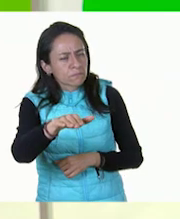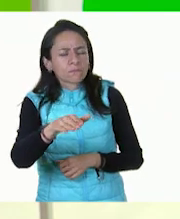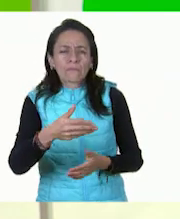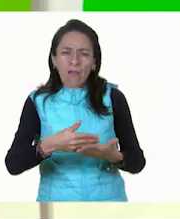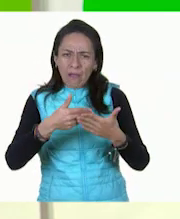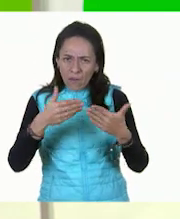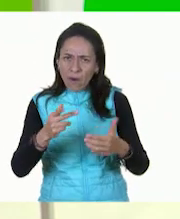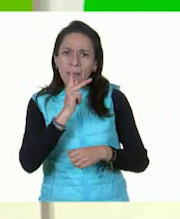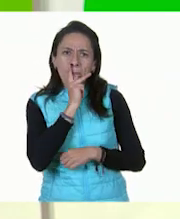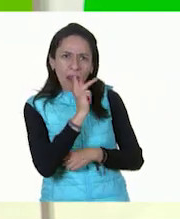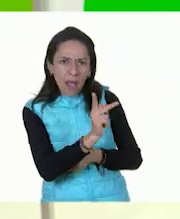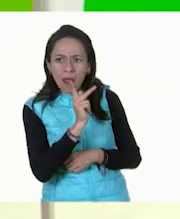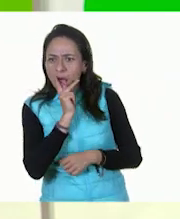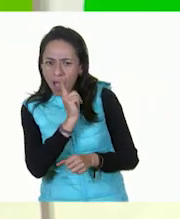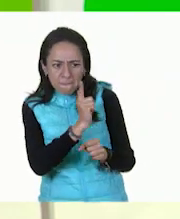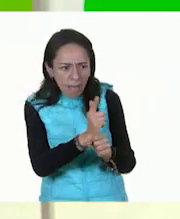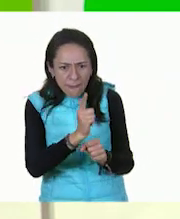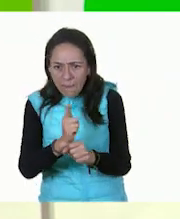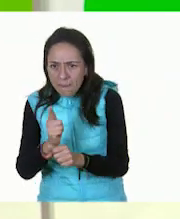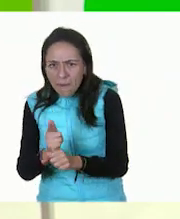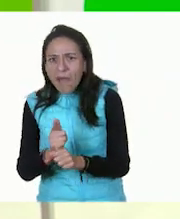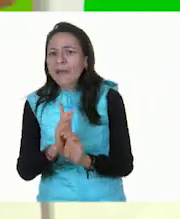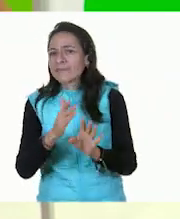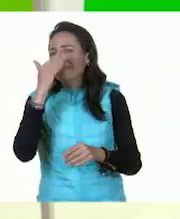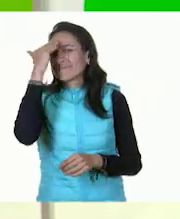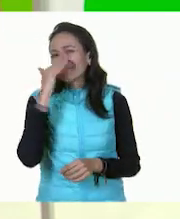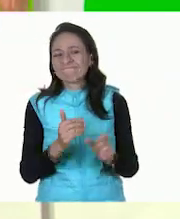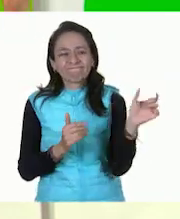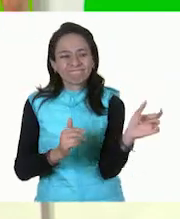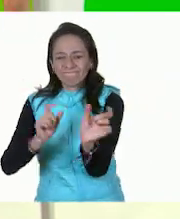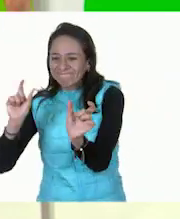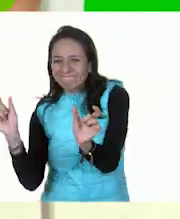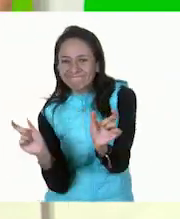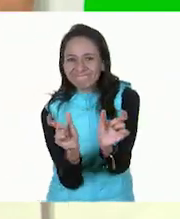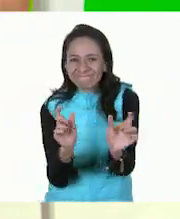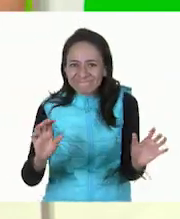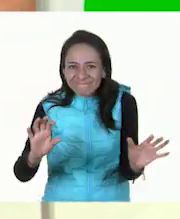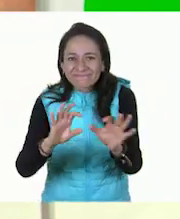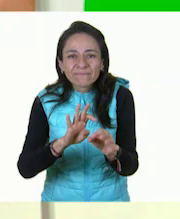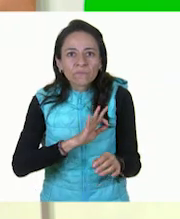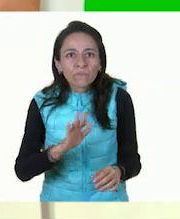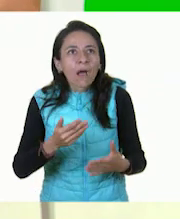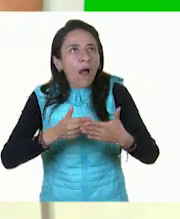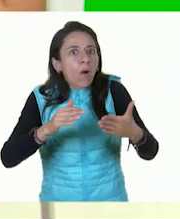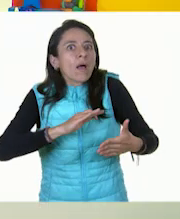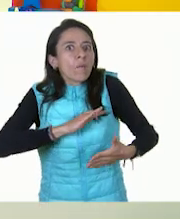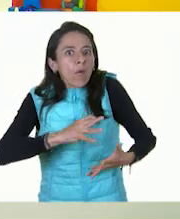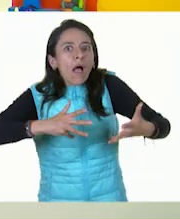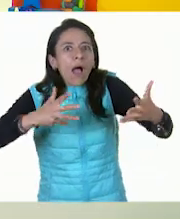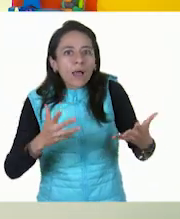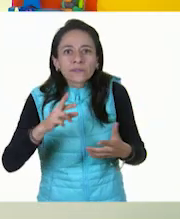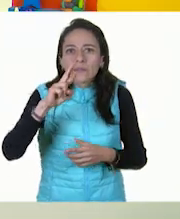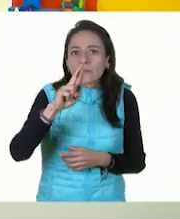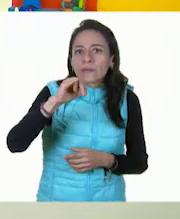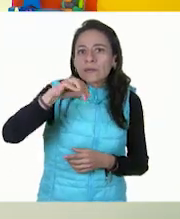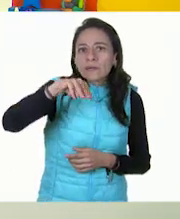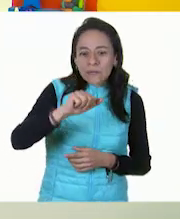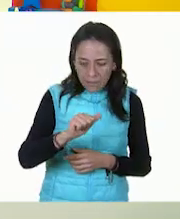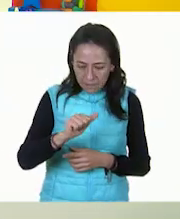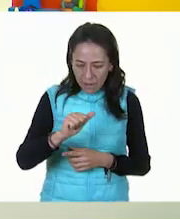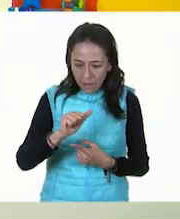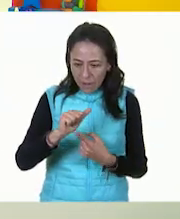más palabras que riman, podemos hacer una gran rima que nos anima. En efecto, me